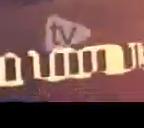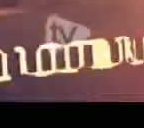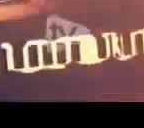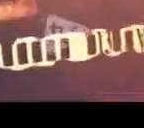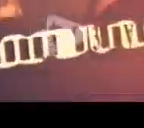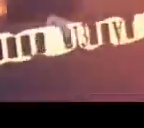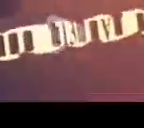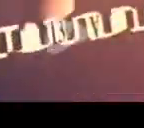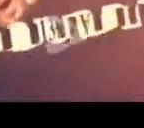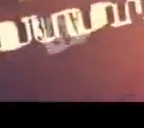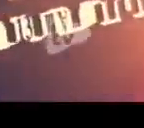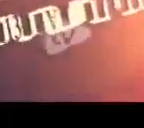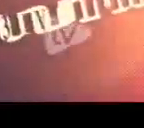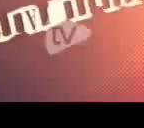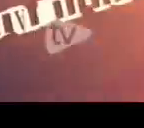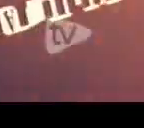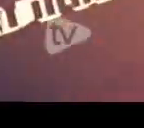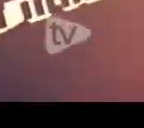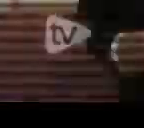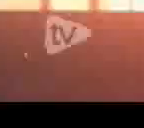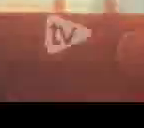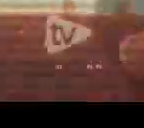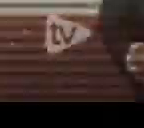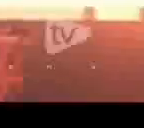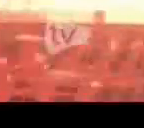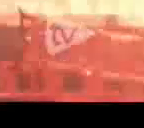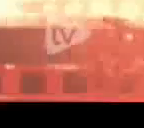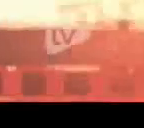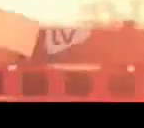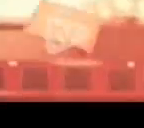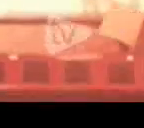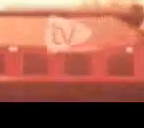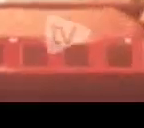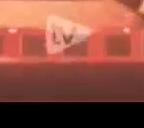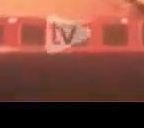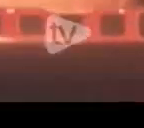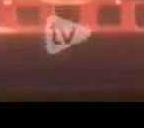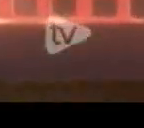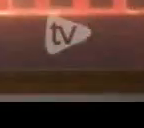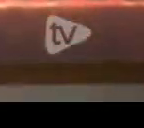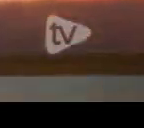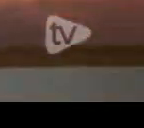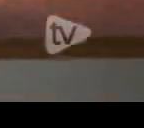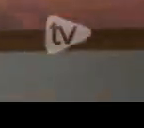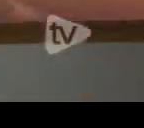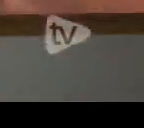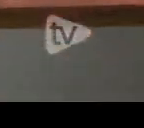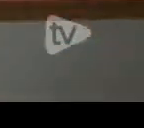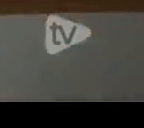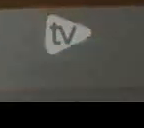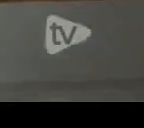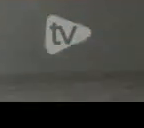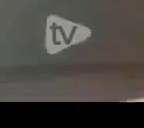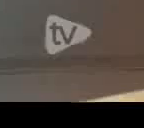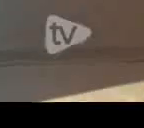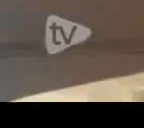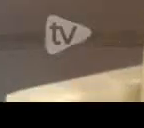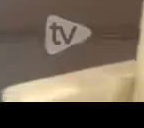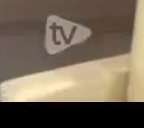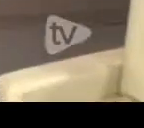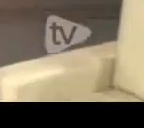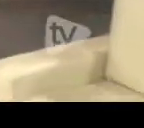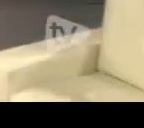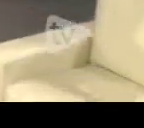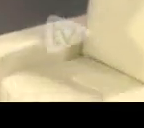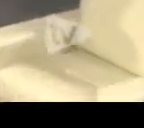su trayectoria y su visión del periodismo actual. Soy Carlos Montero y los invito a ver Periodismo sobre Periodismo, aquí